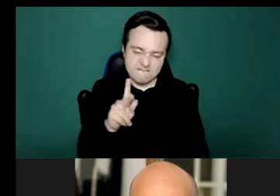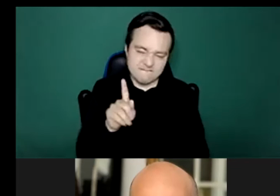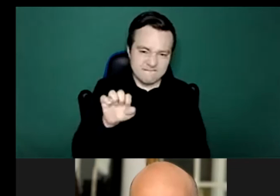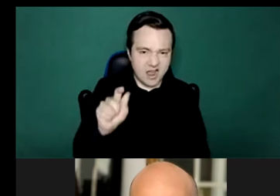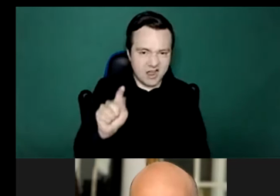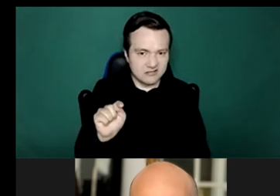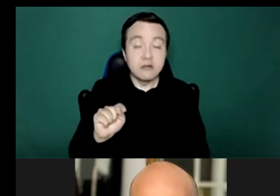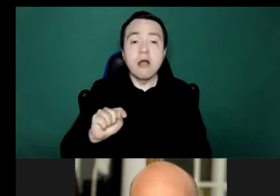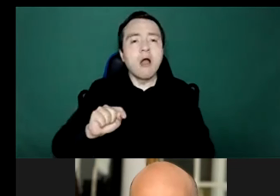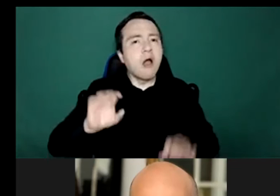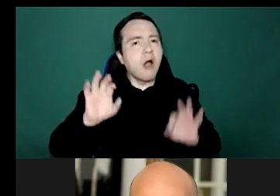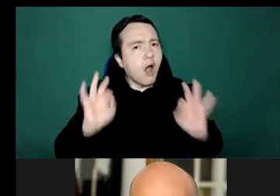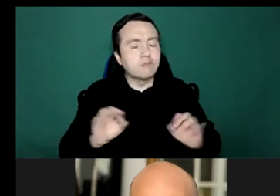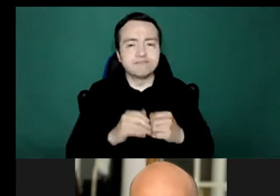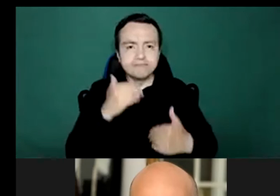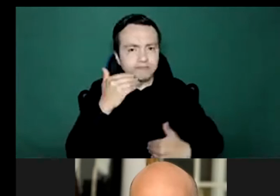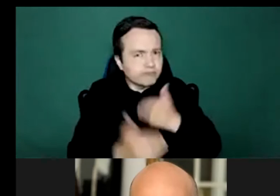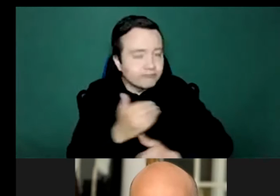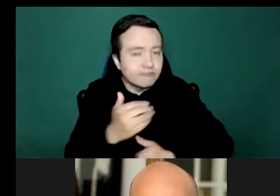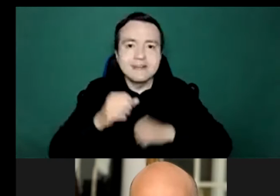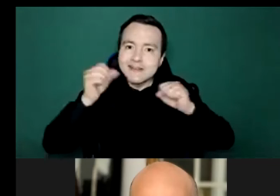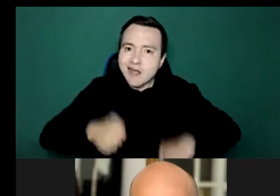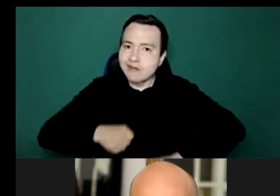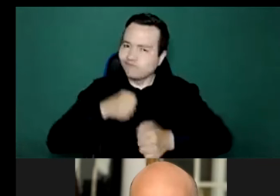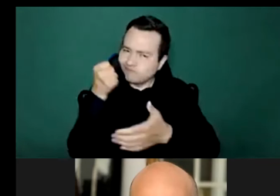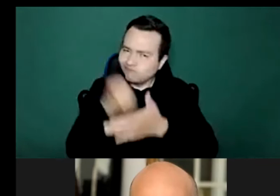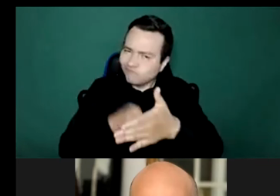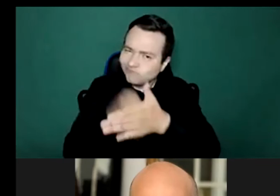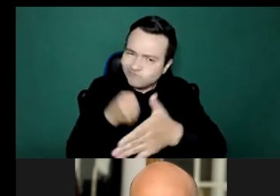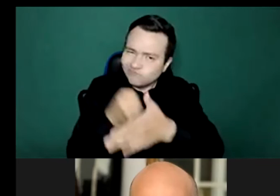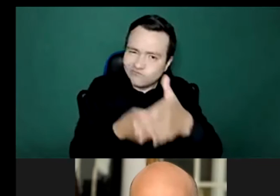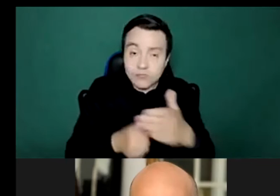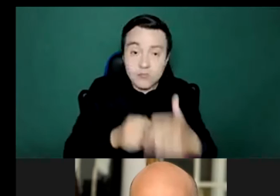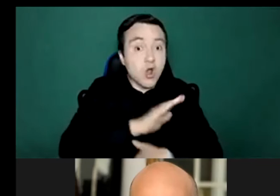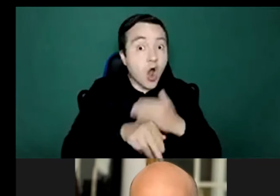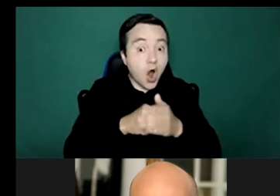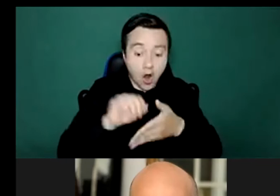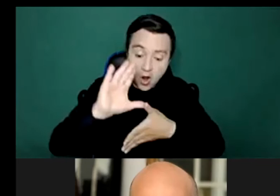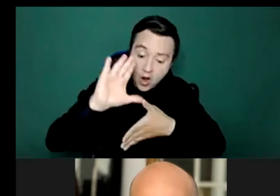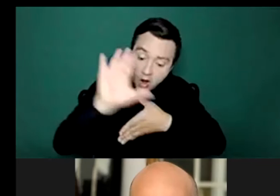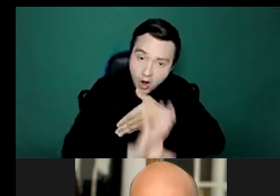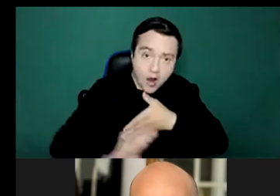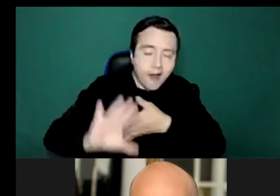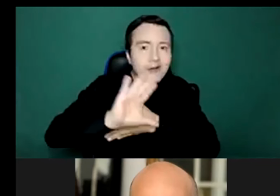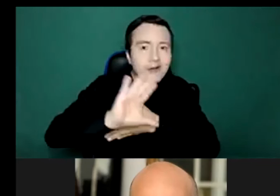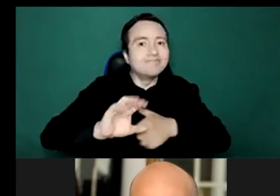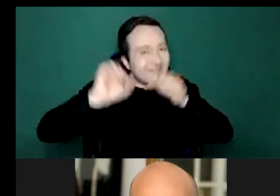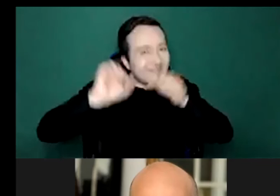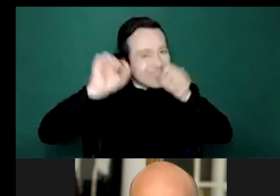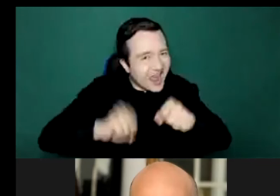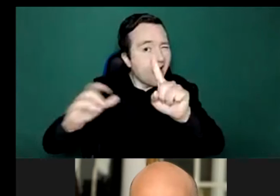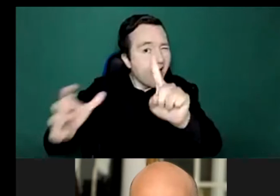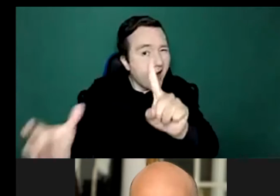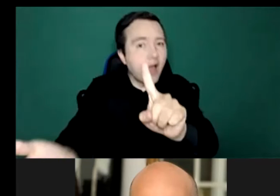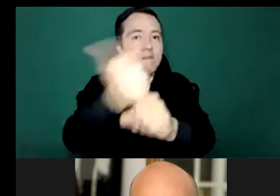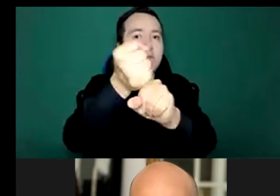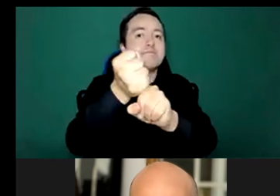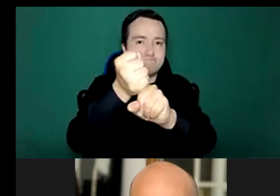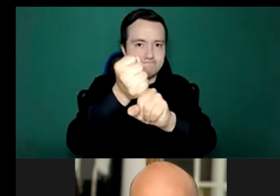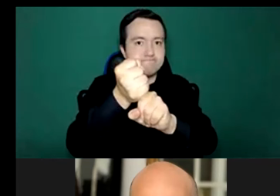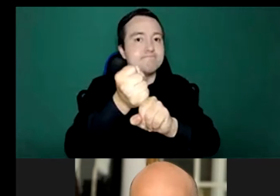pretende acelerar los esfuerzos de la región para lograr la salud universal y los ODS en